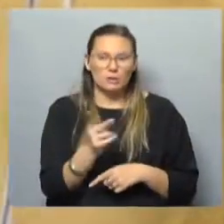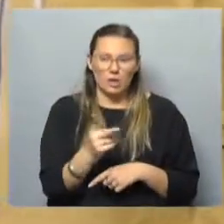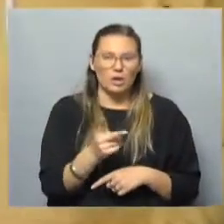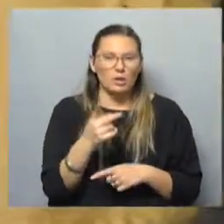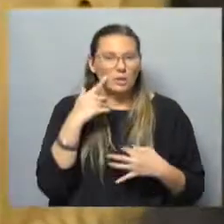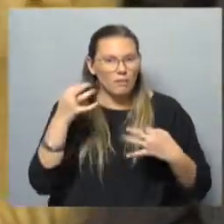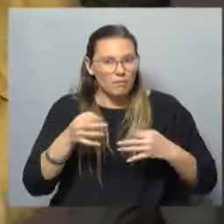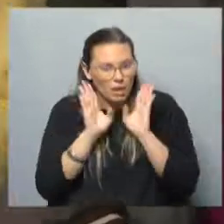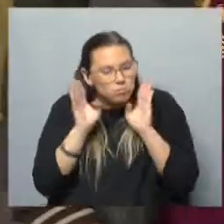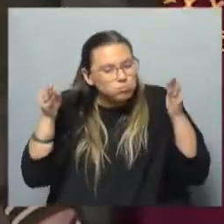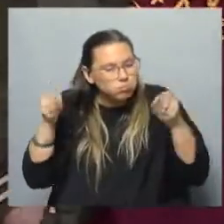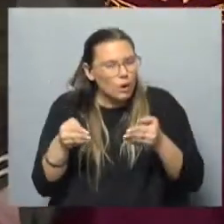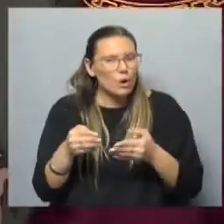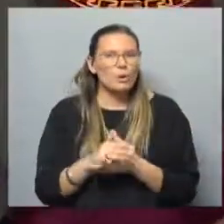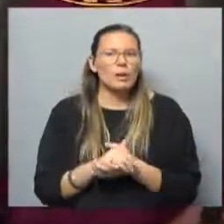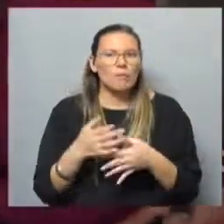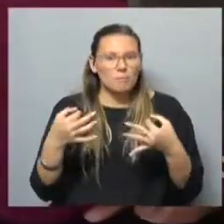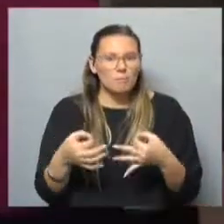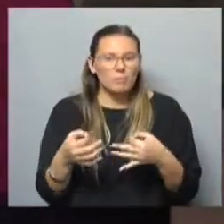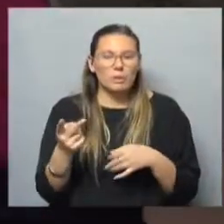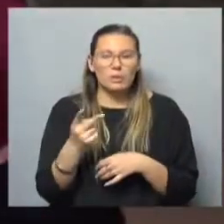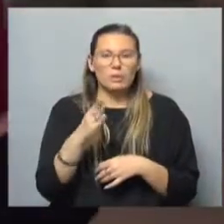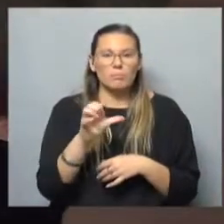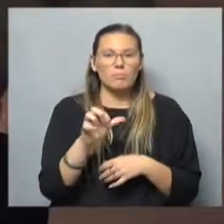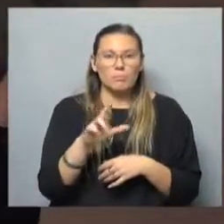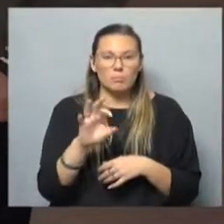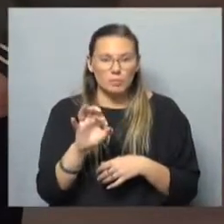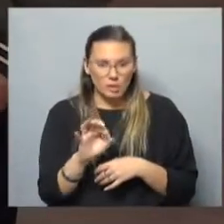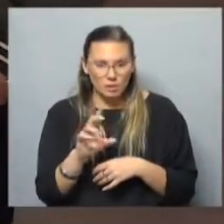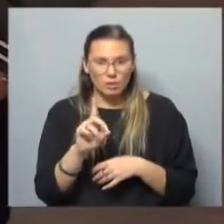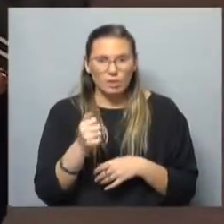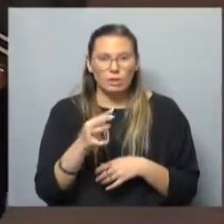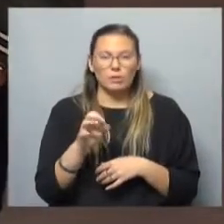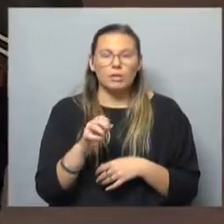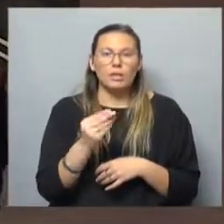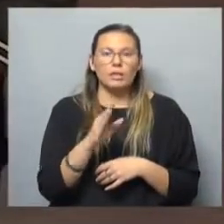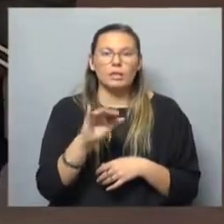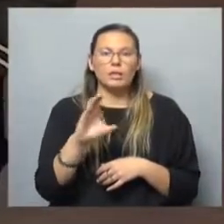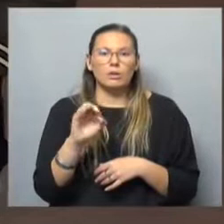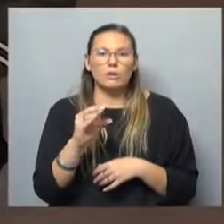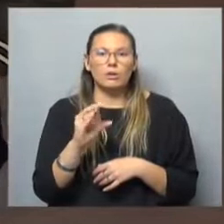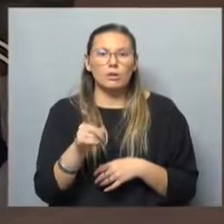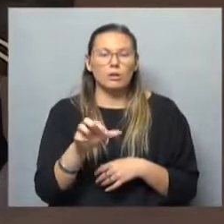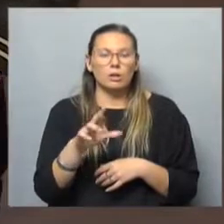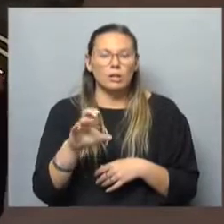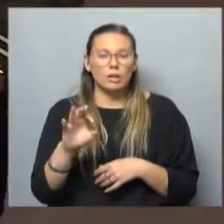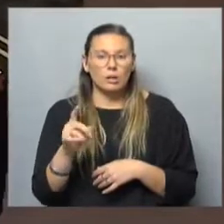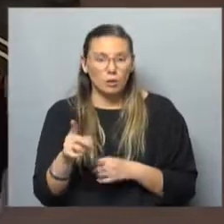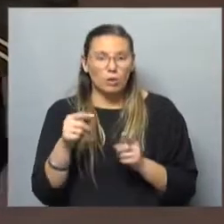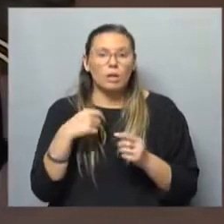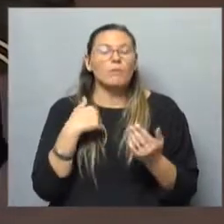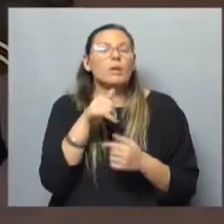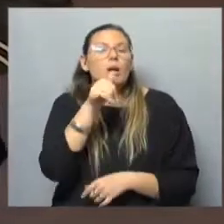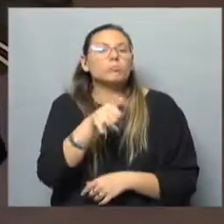están bastante concentrados, bastante metidos, Piero Dátole y Enrico Greco, Kiko Greco, bueno, que nos acompañan y nos van a